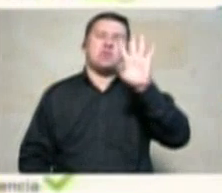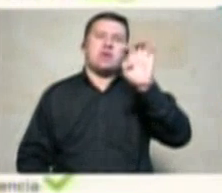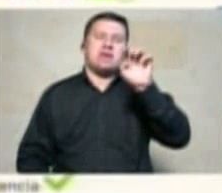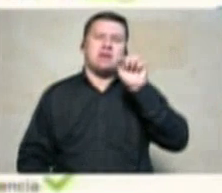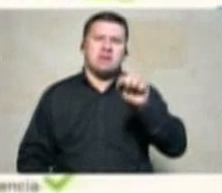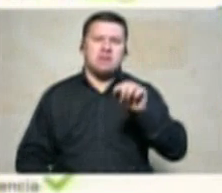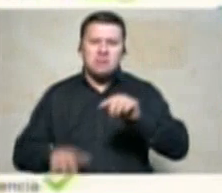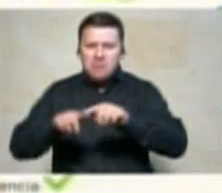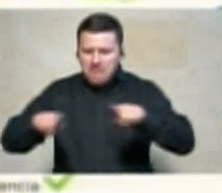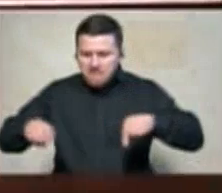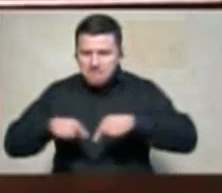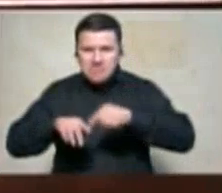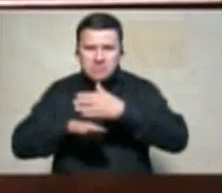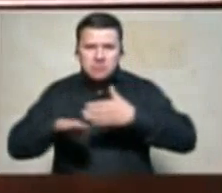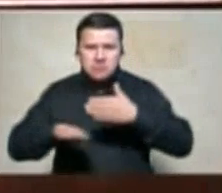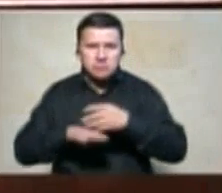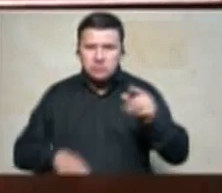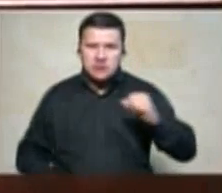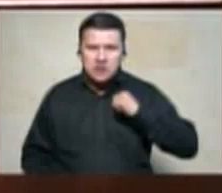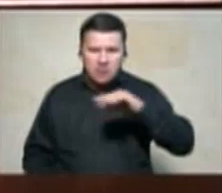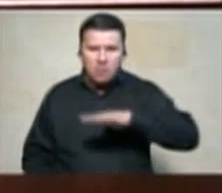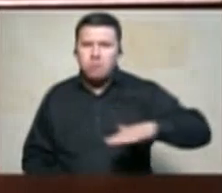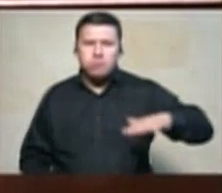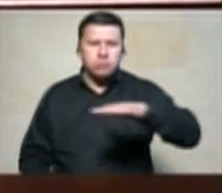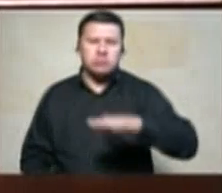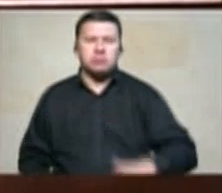5.559 predios tiene San Alberto.